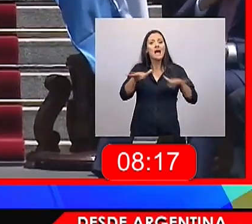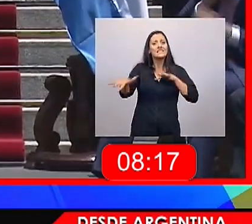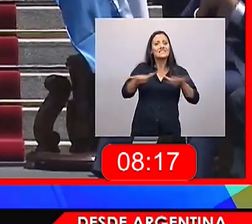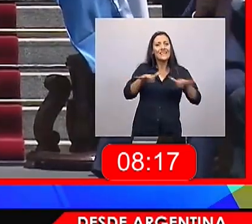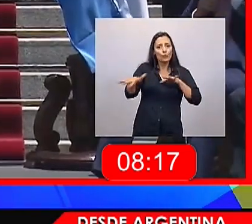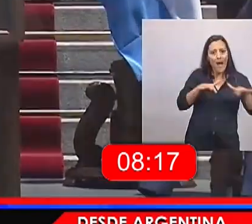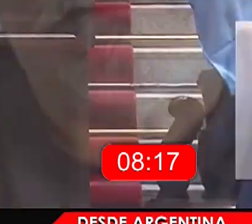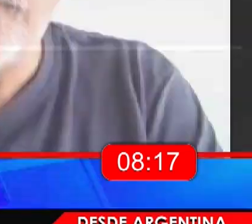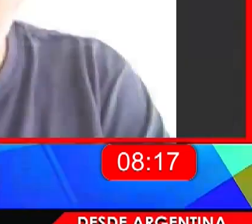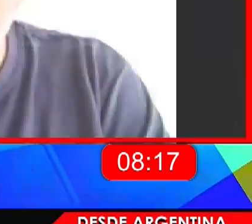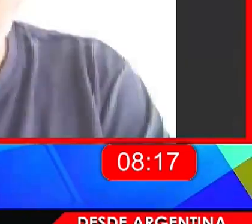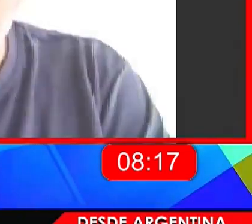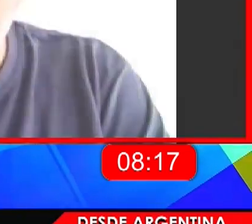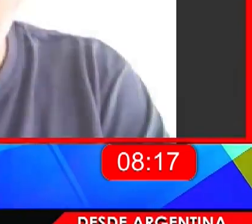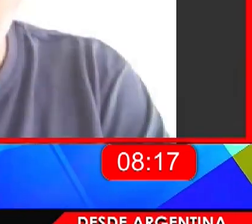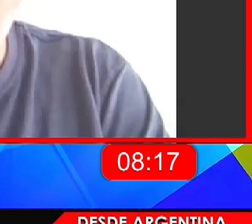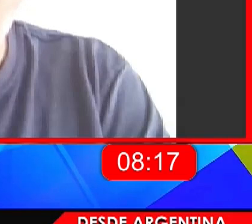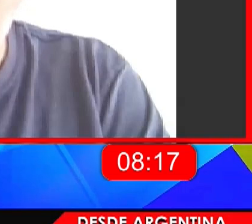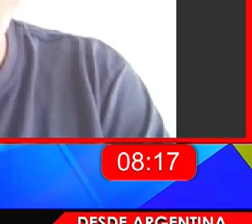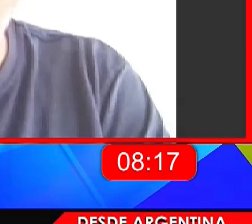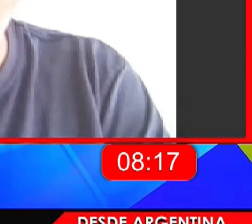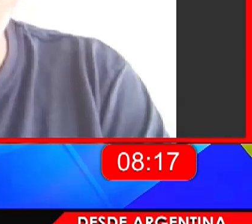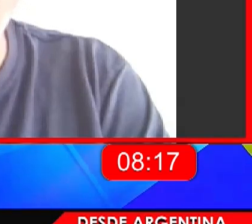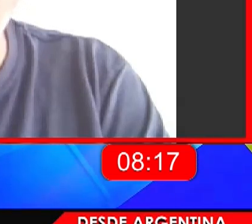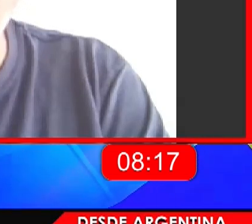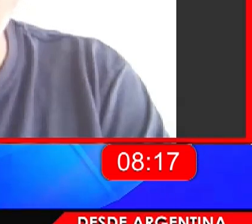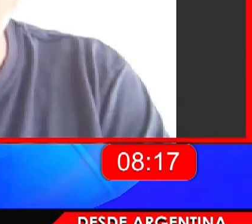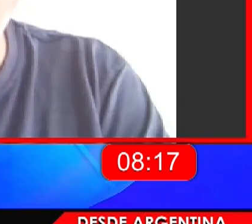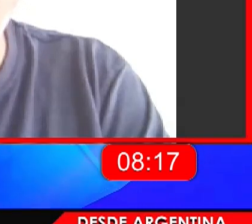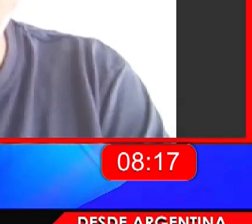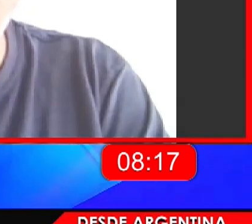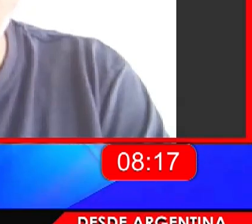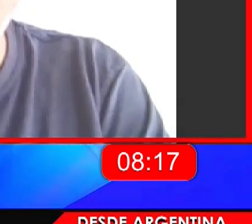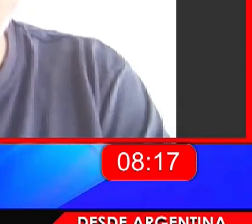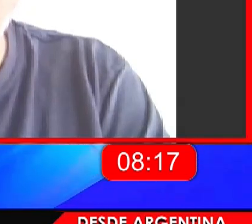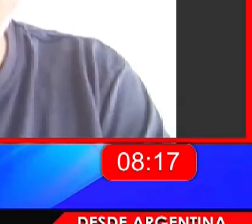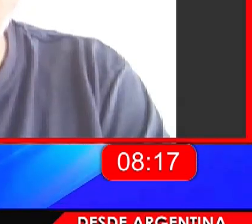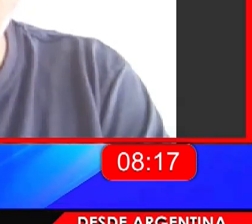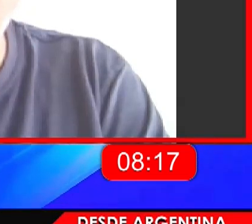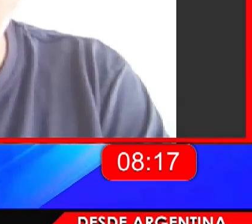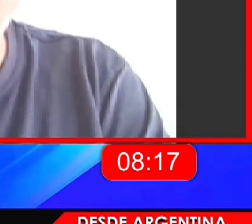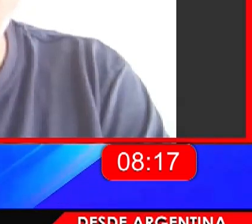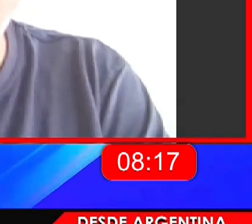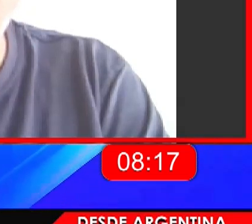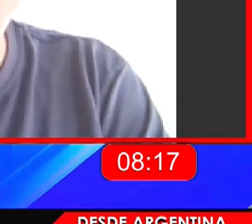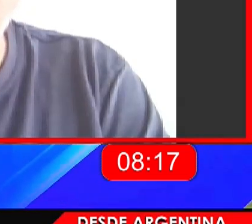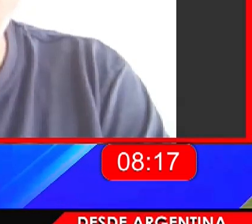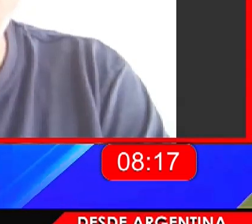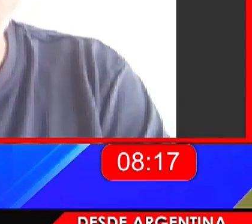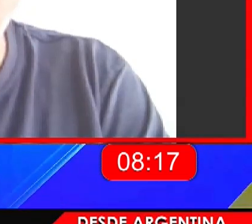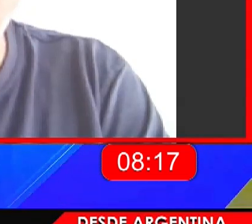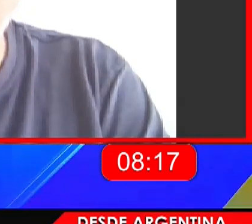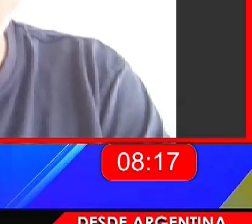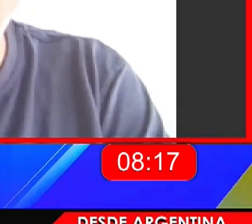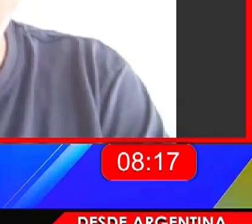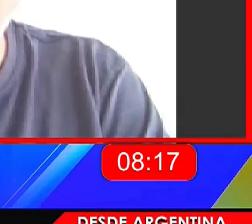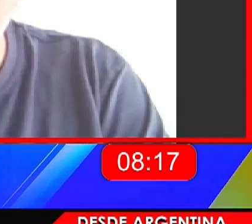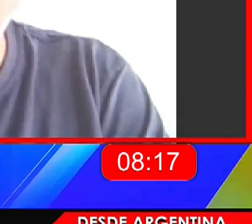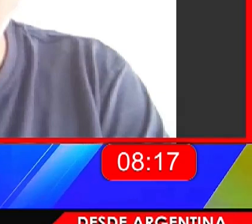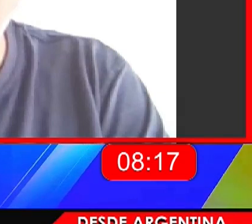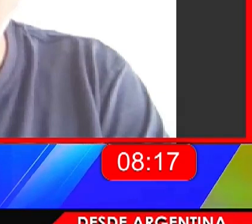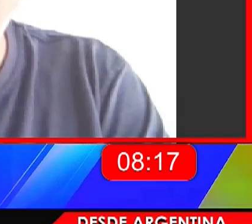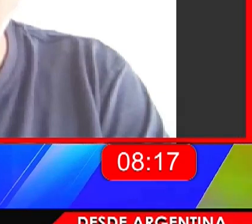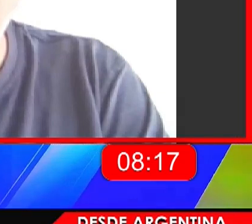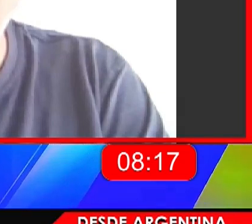efectivamente, Carlos, o sea, es un outsider que al final pues logró el poder y salió de muy